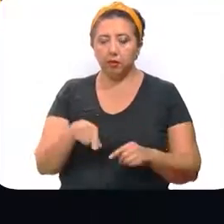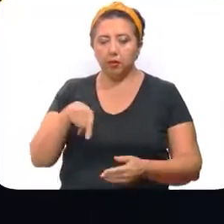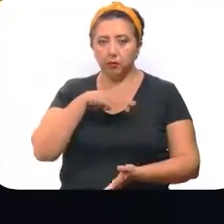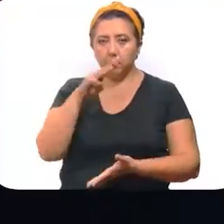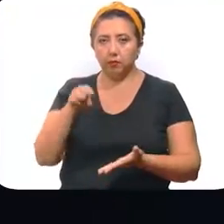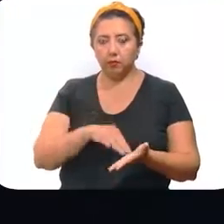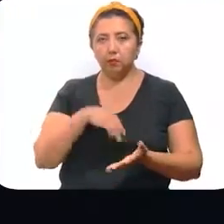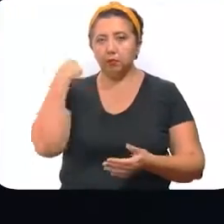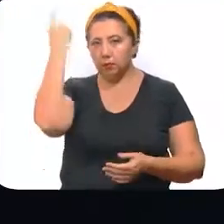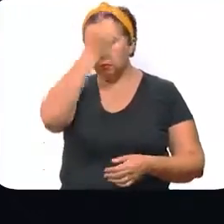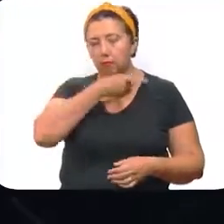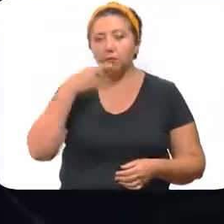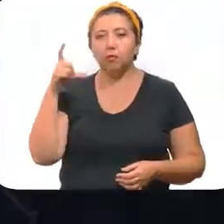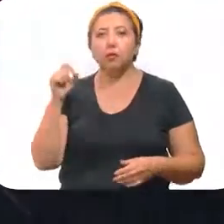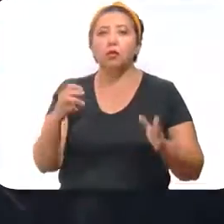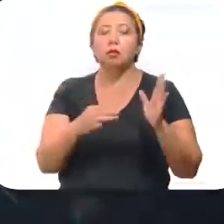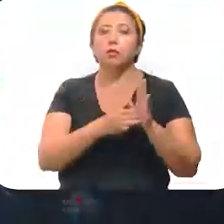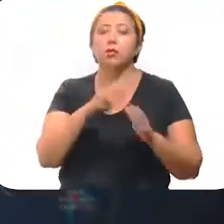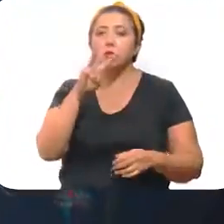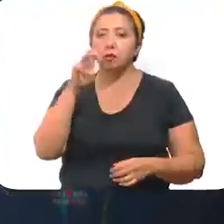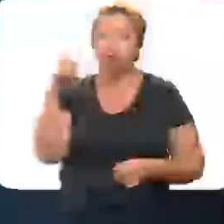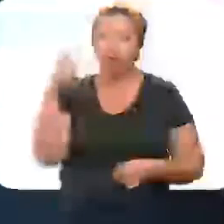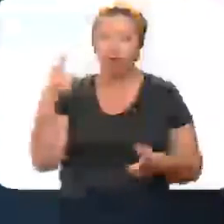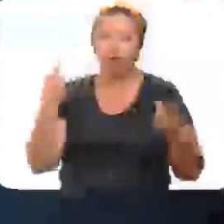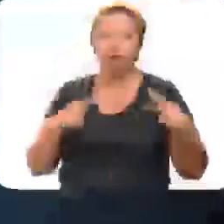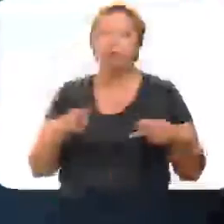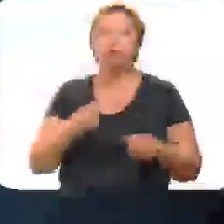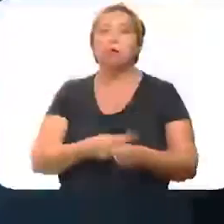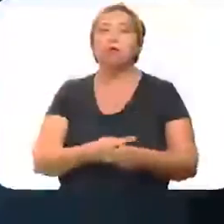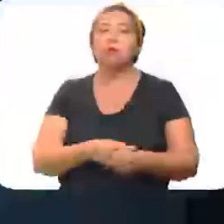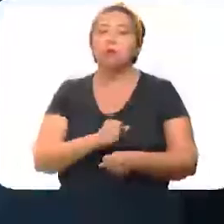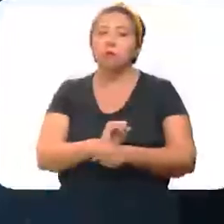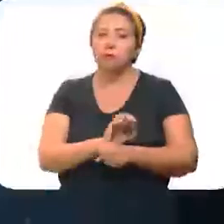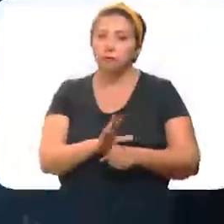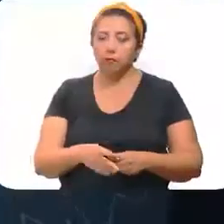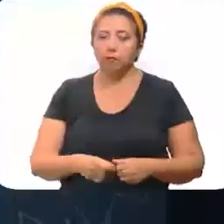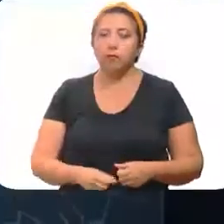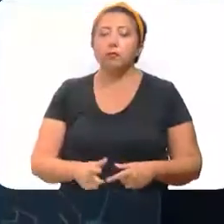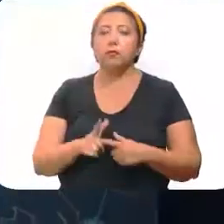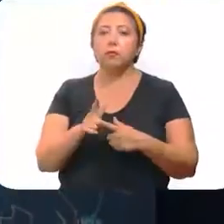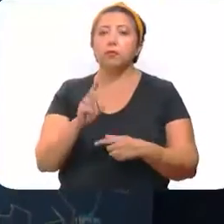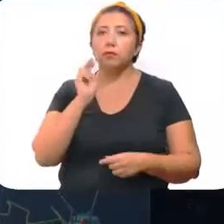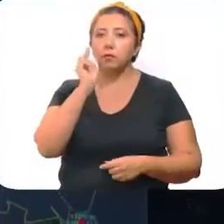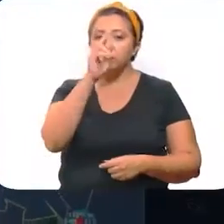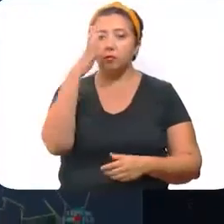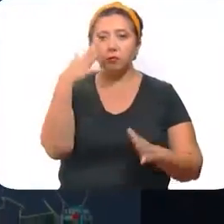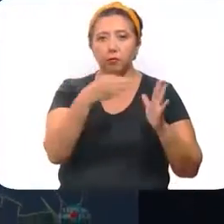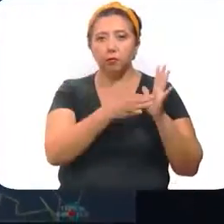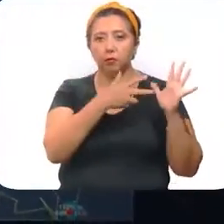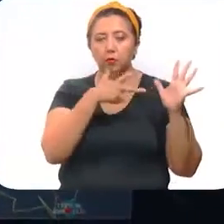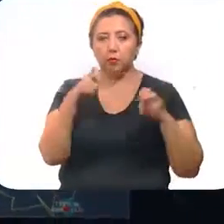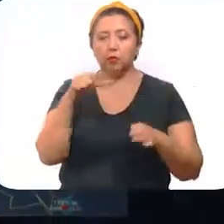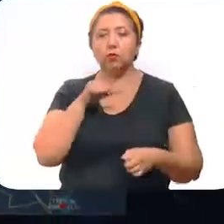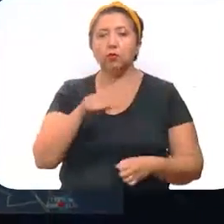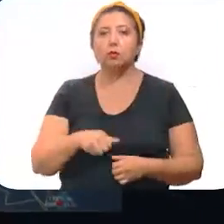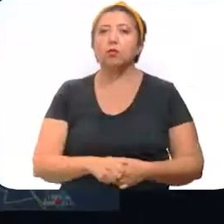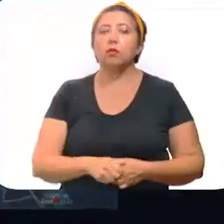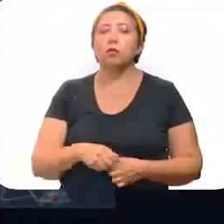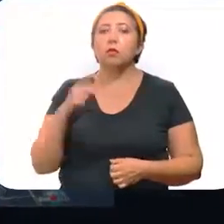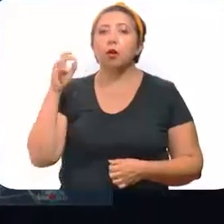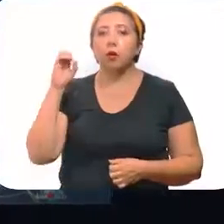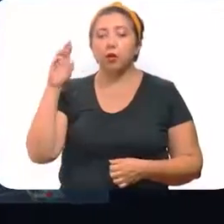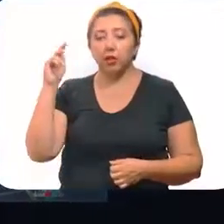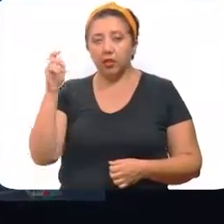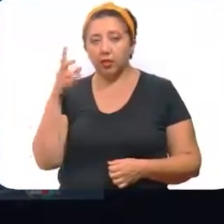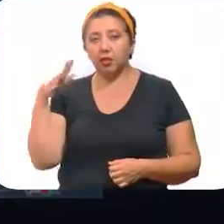Específicamente en Mérida se han diagnosticado 20.307 personas contagiadas de coronavirus que viven en la zona norte 5.816, en la